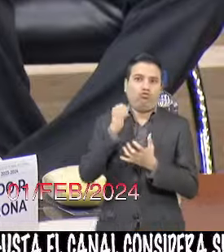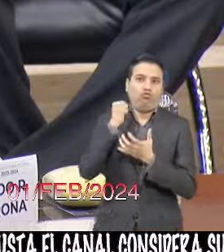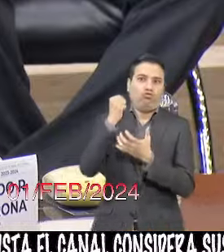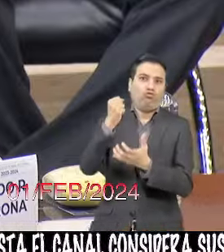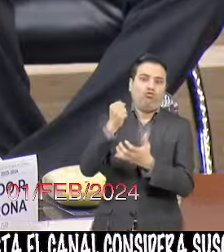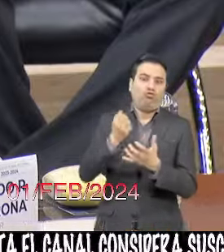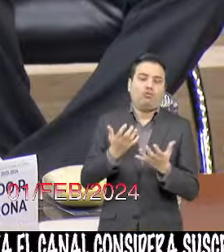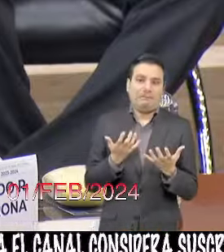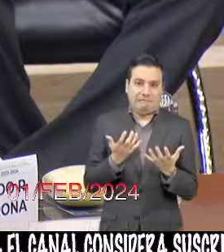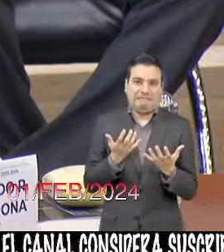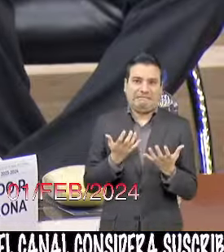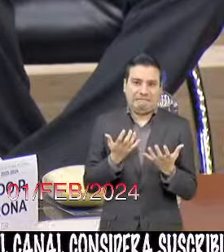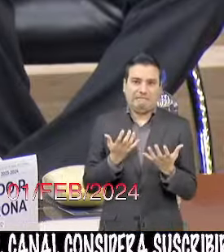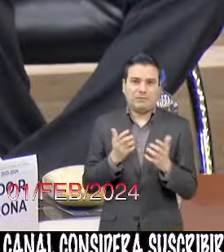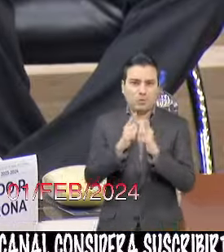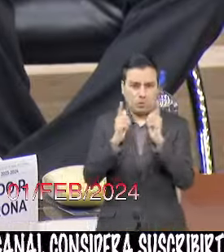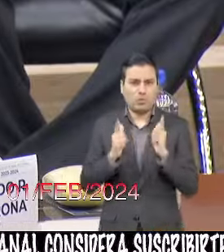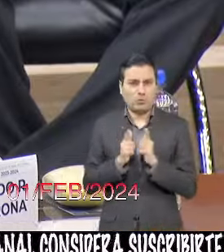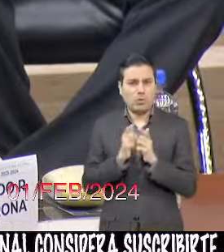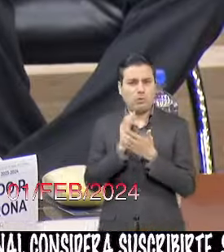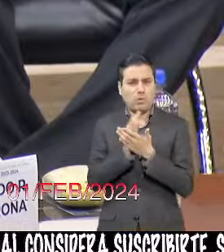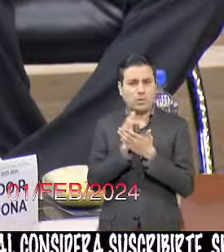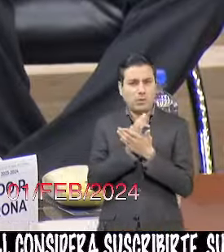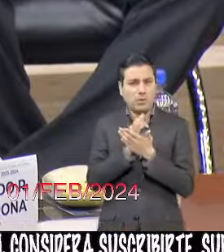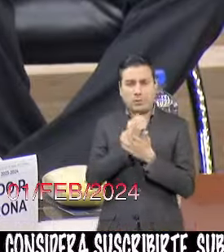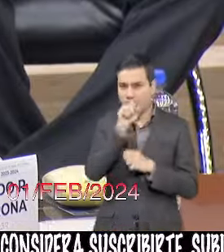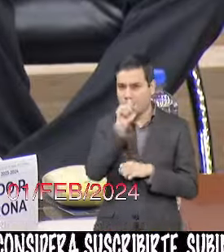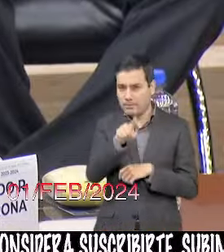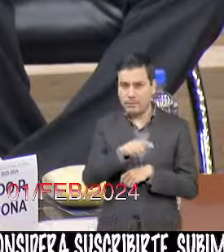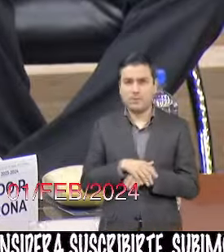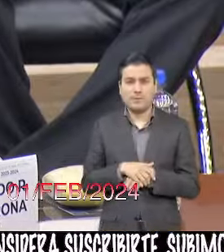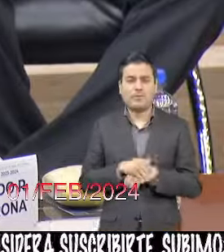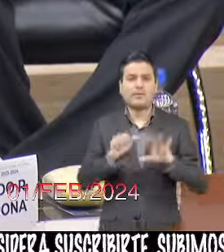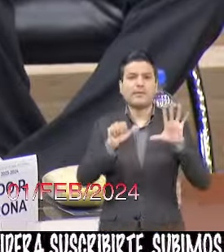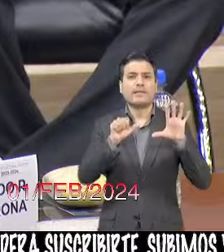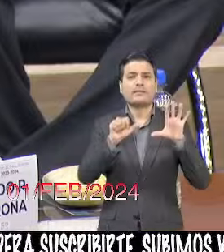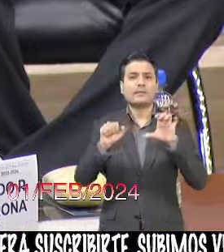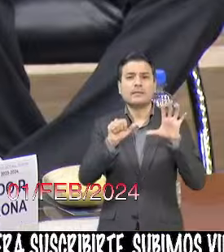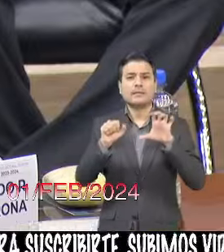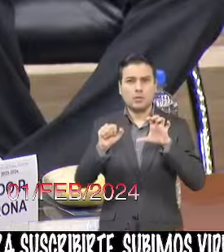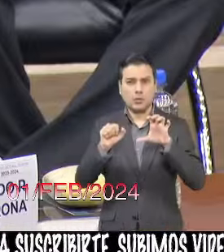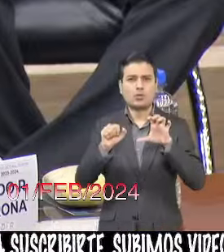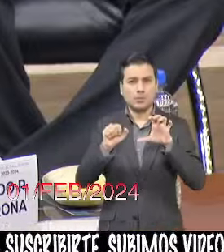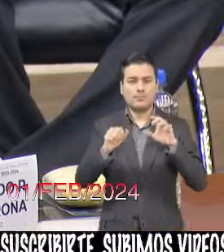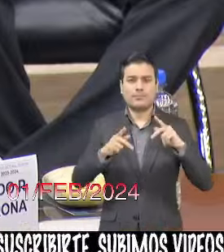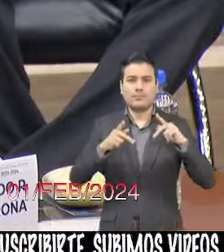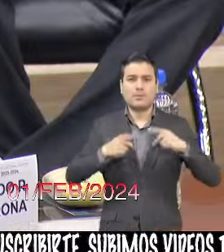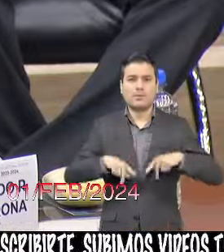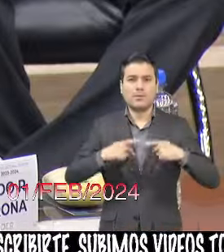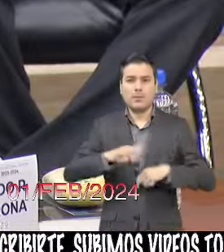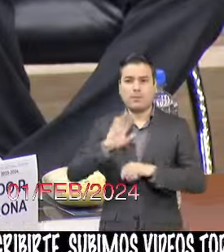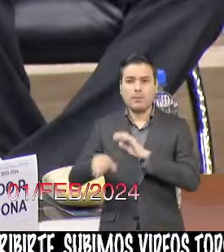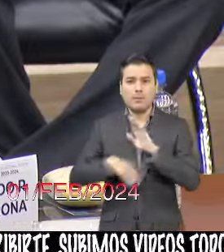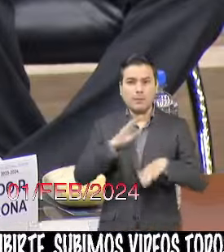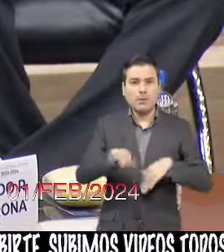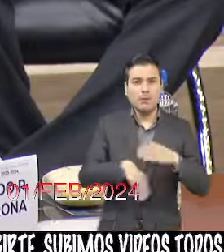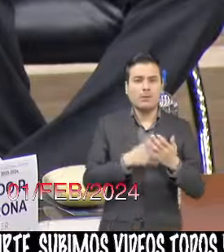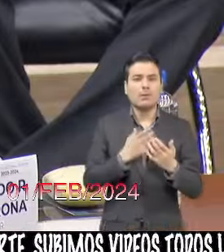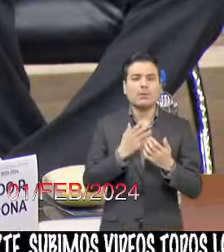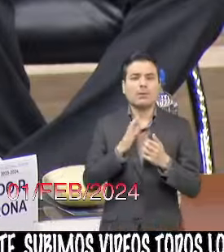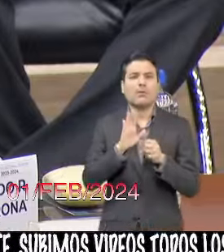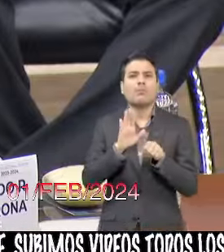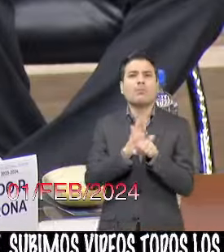nuestro pueblo y a nuestro movimiento, que tiene por lo menos 600 muertos por luchar solamente porque se respetara el voto de